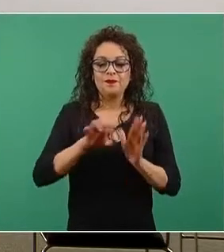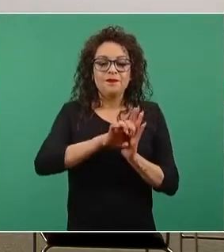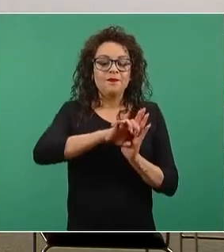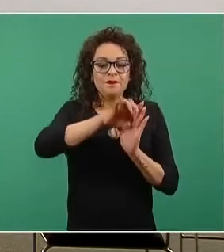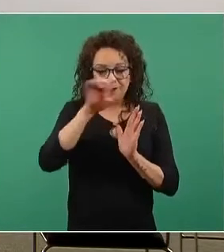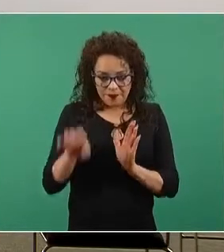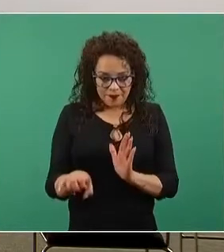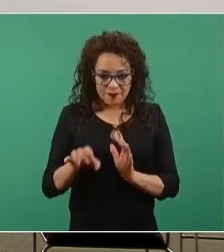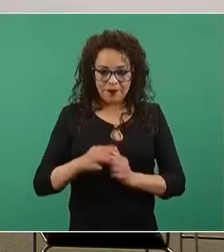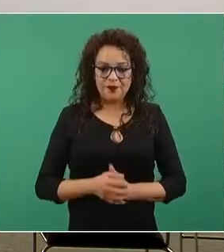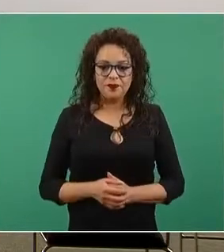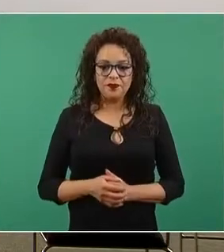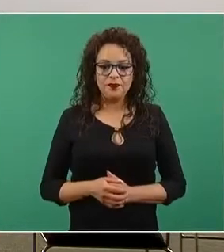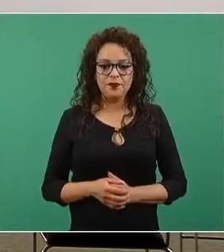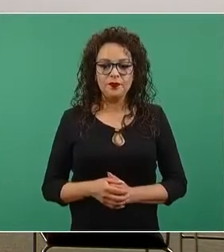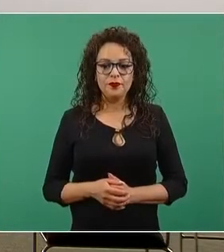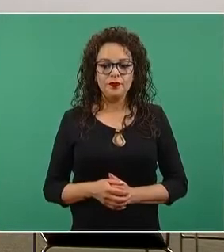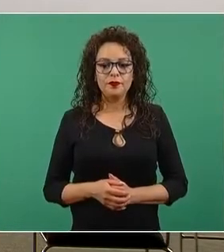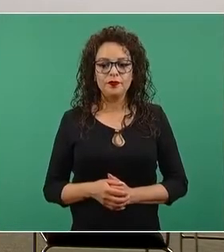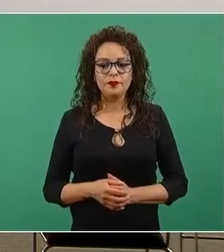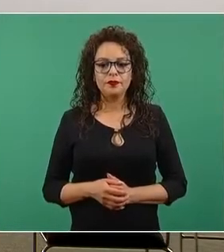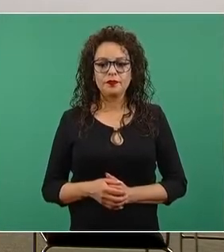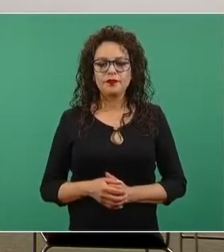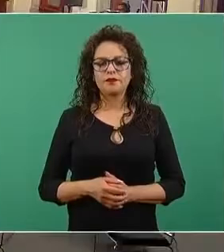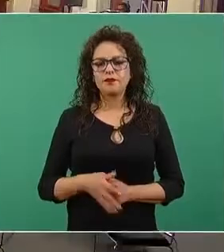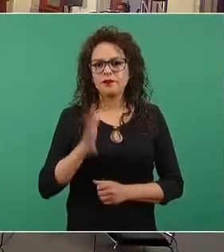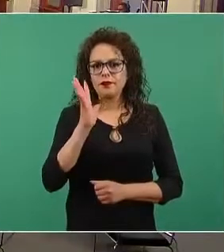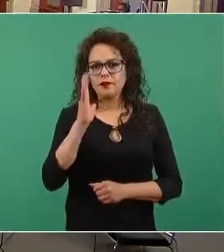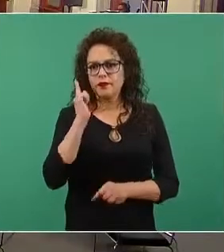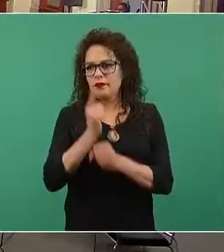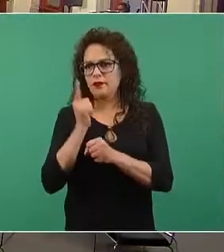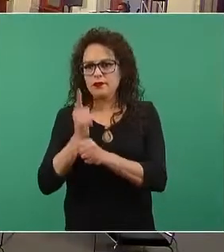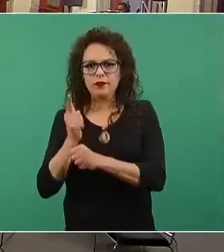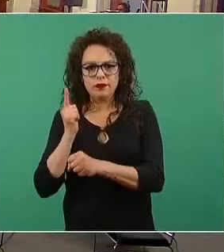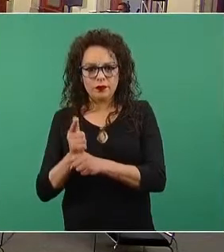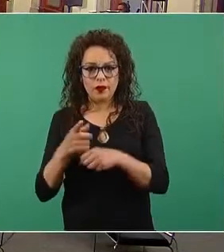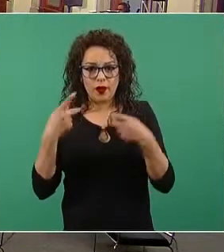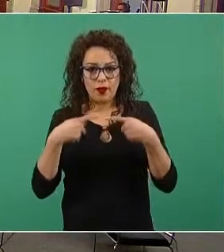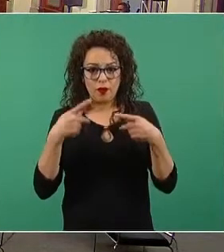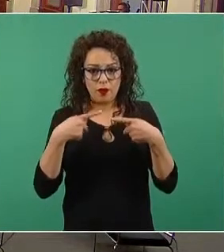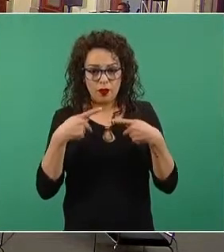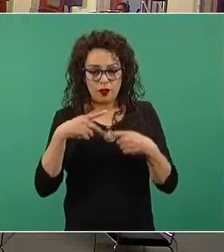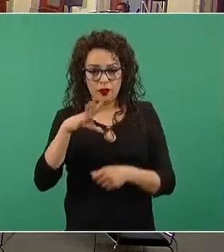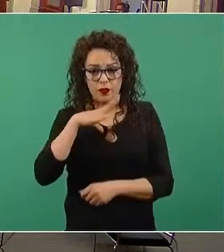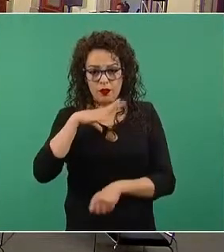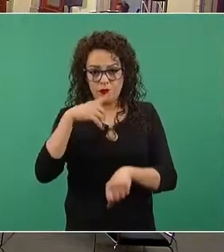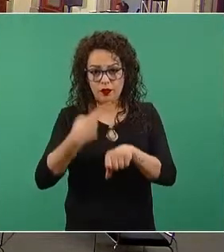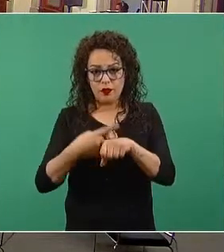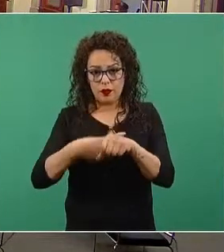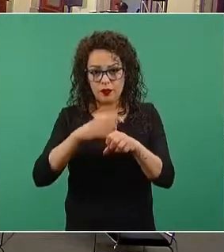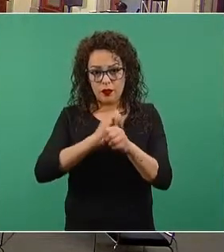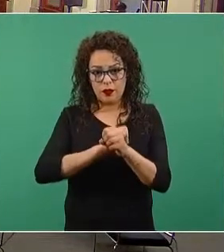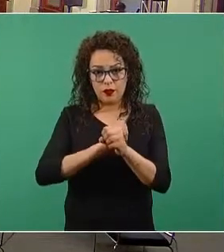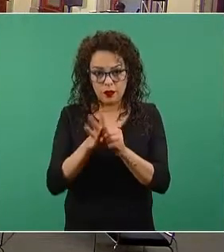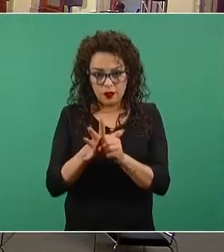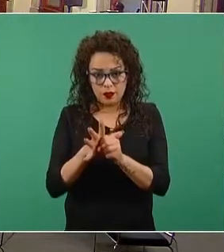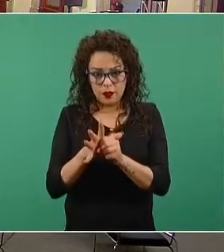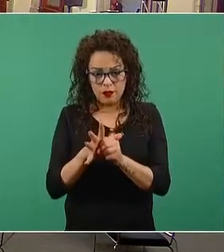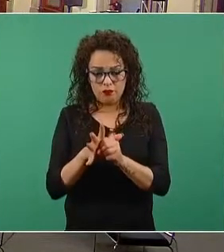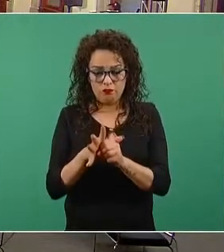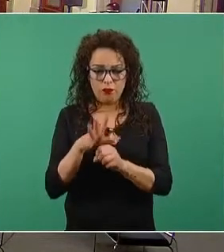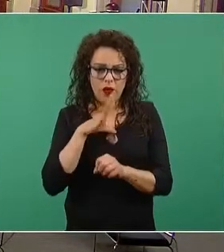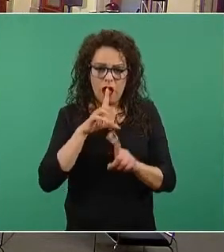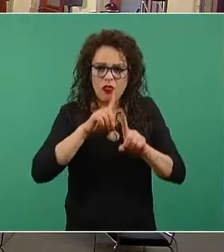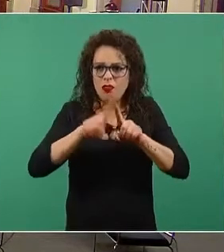ya que se han presentado varias secuelas en las personas que ya fueron infectadas por coronavirus, tienen diferentes